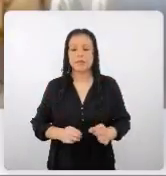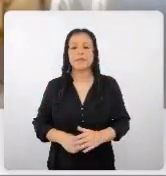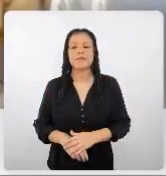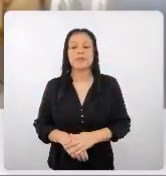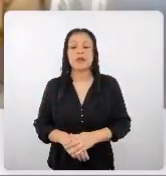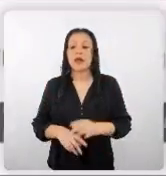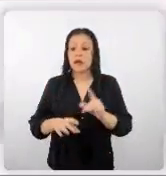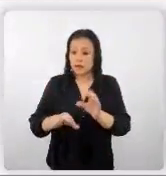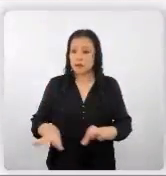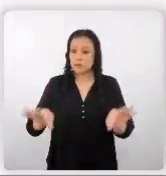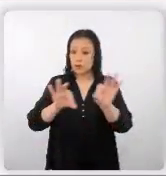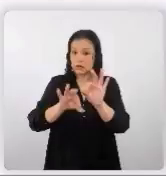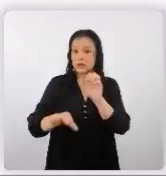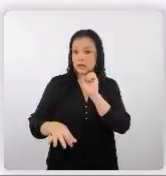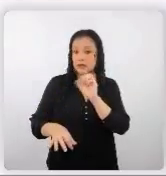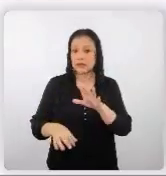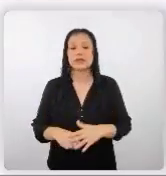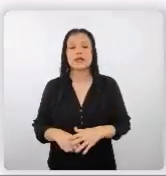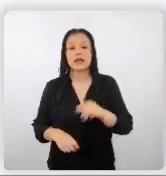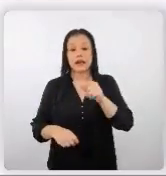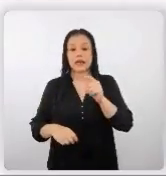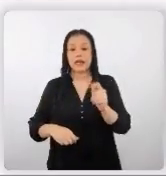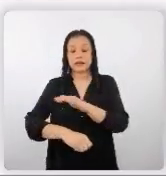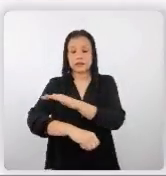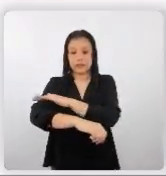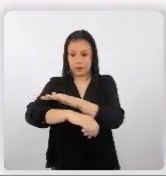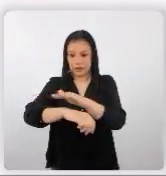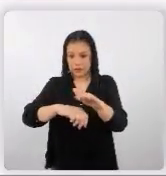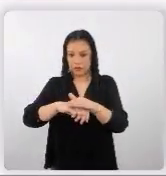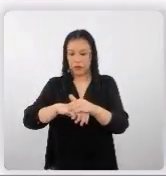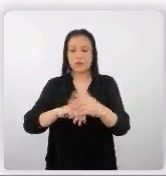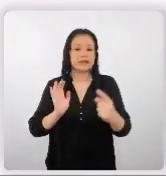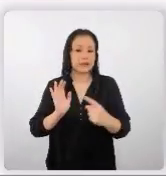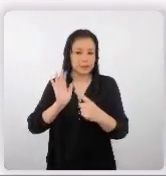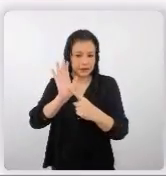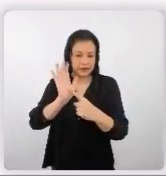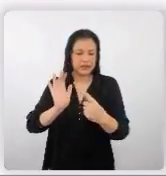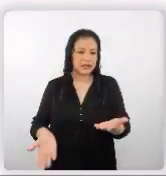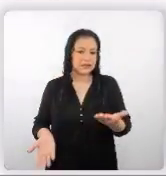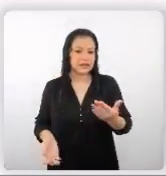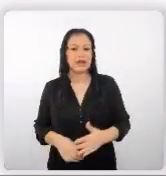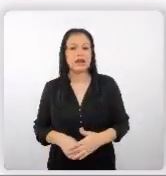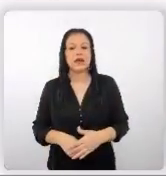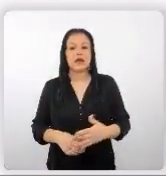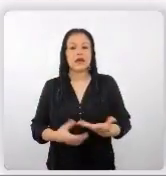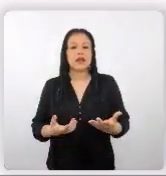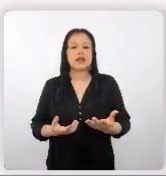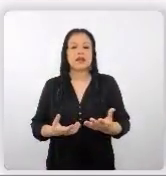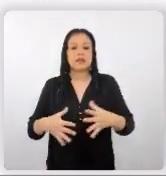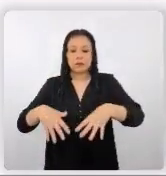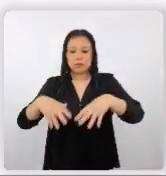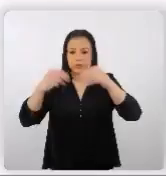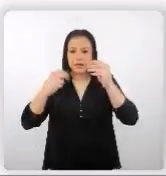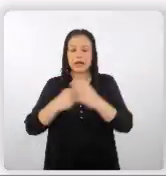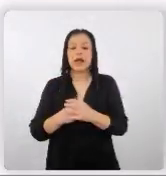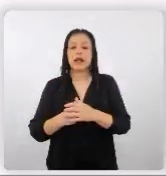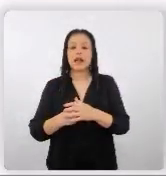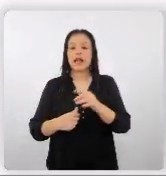Es importante mencionar que esta plataforma, esta presentación va a estar cargada al